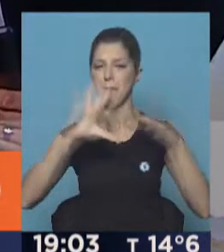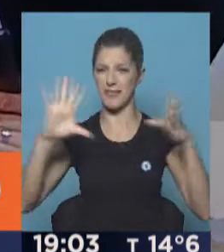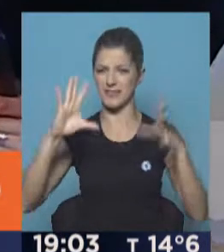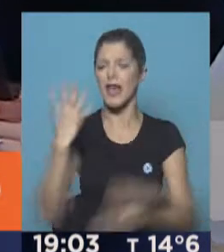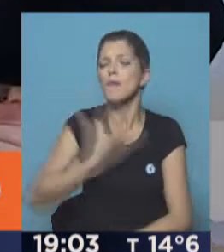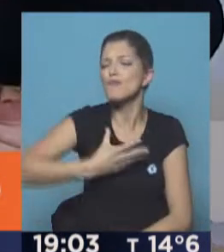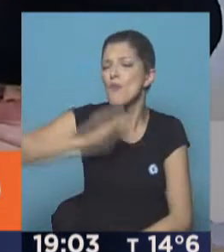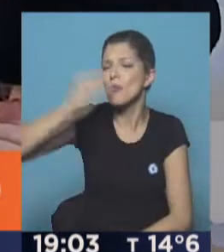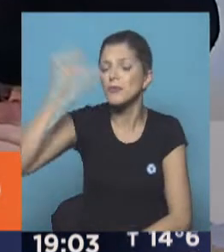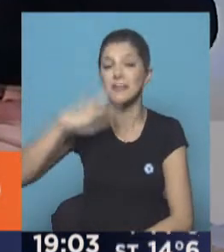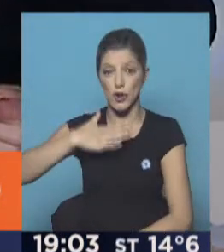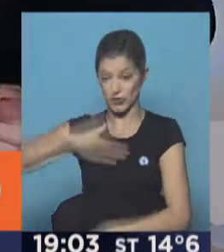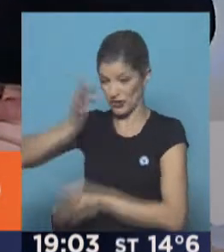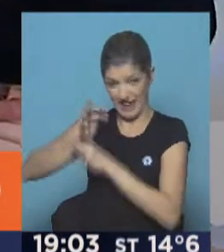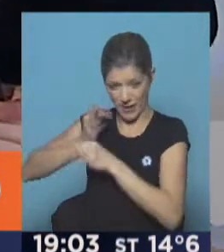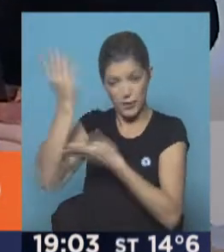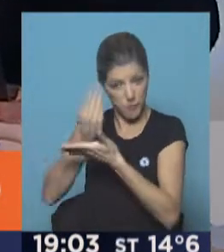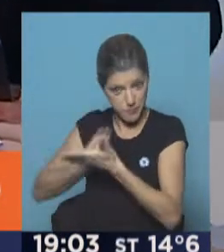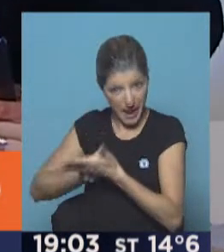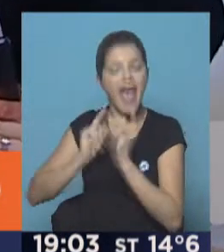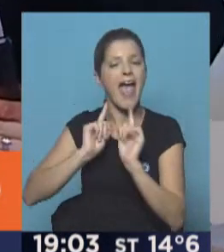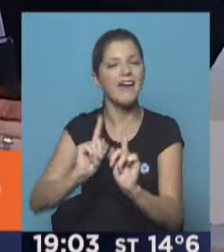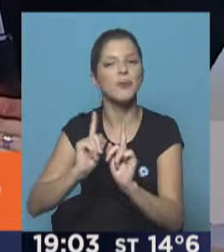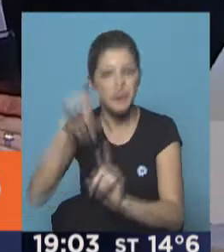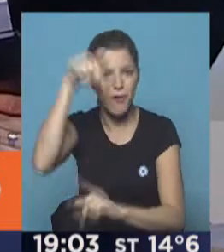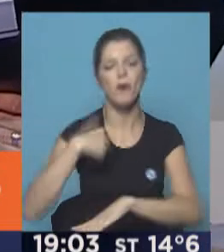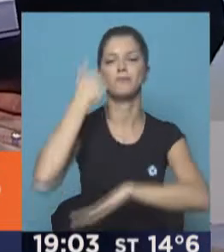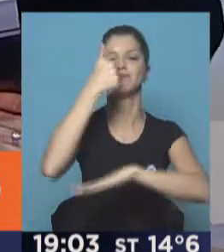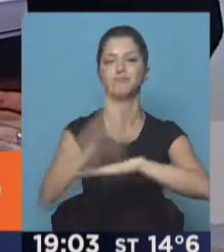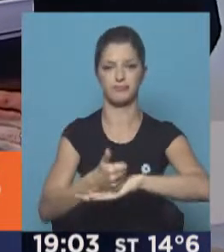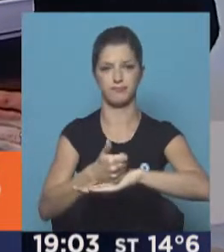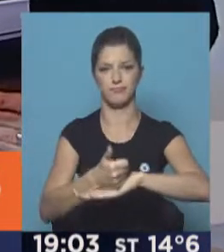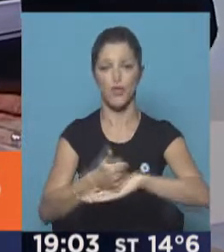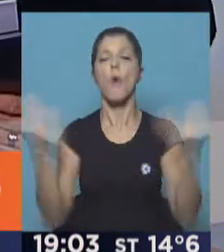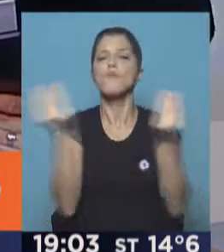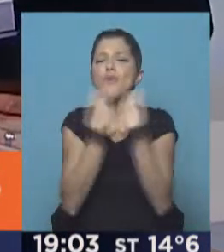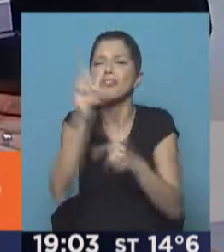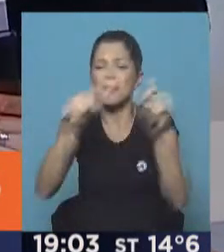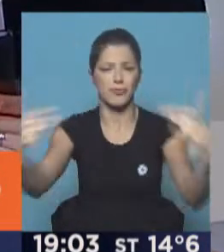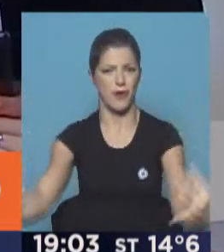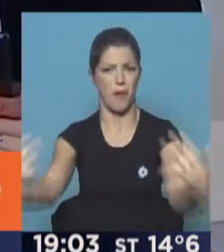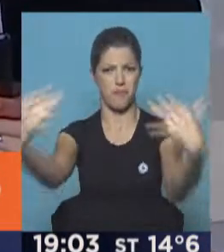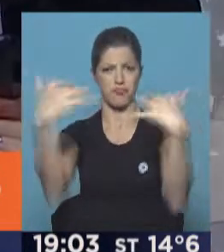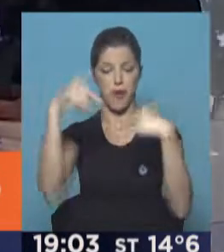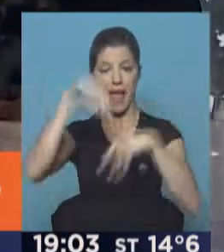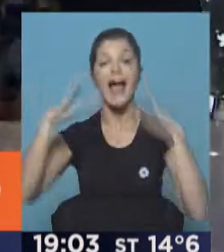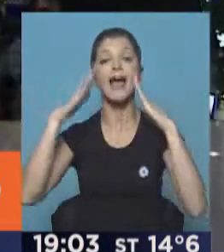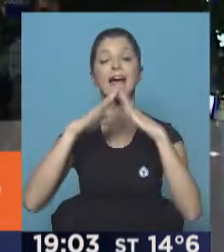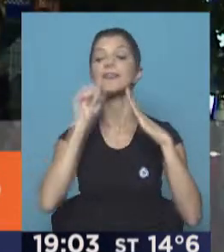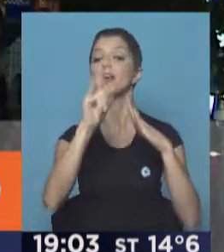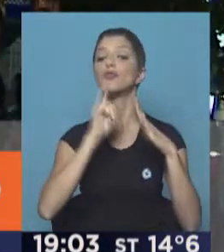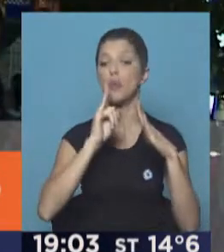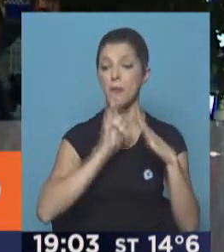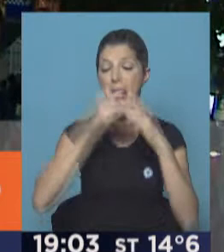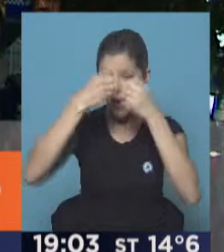todos los argentinos dibujamos en la escuela. Bueno, la hacemos realidad con una multitud frente a la Casa Histórica de Tucumán para empezar a